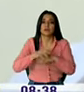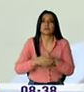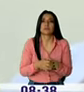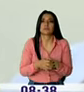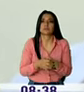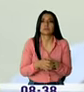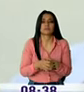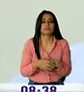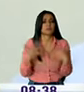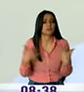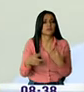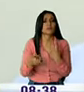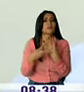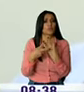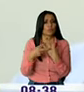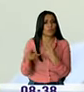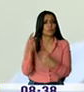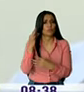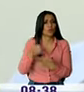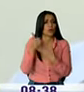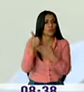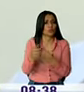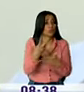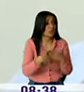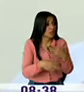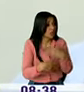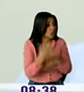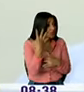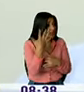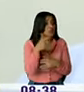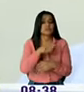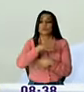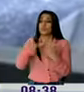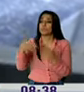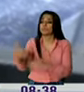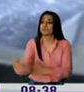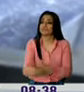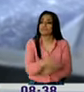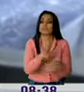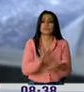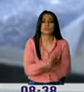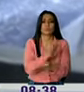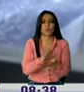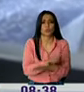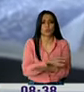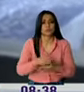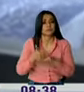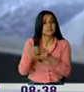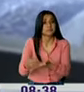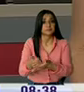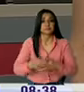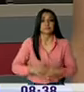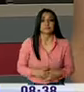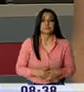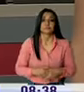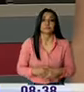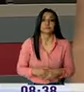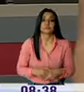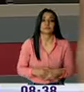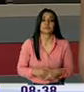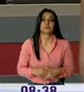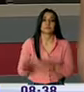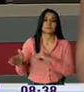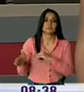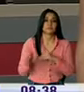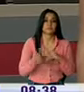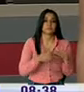5 niños, todos pequeños en la escuela. Informó Odette Camacho. Un operativo realizado